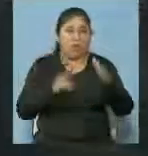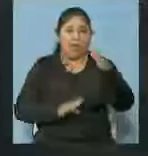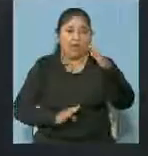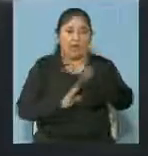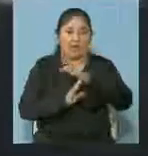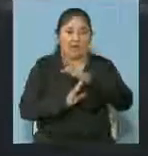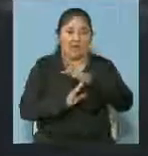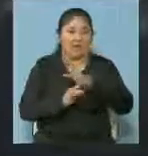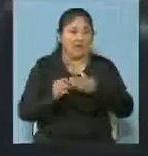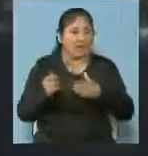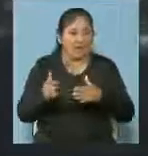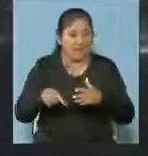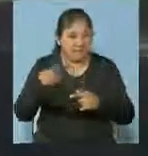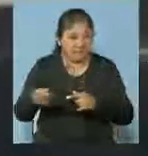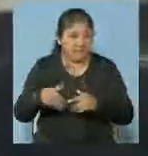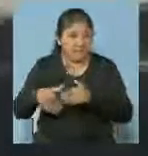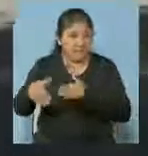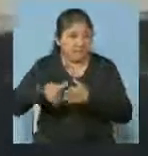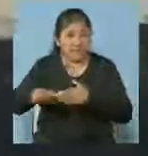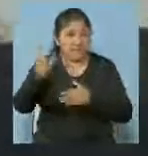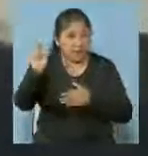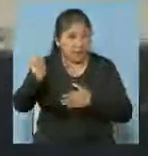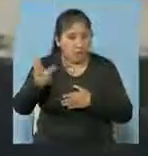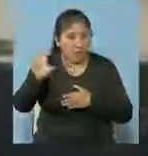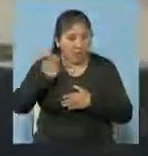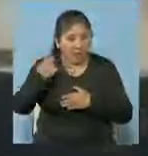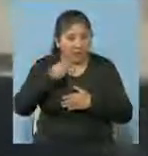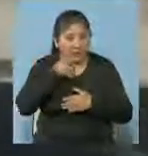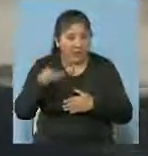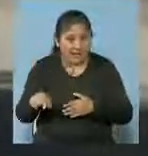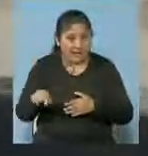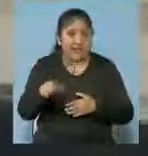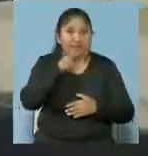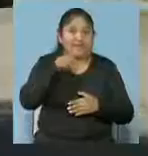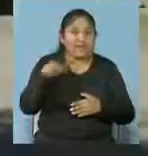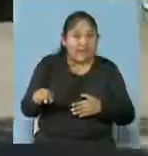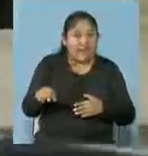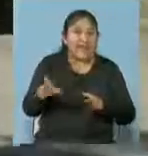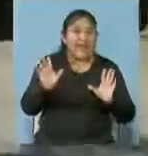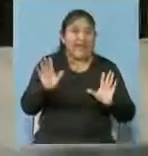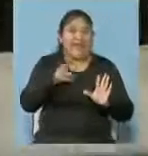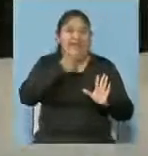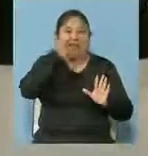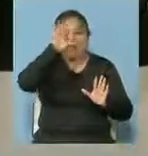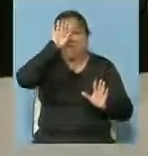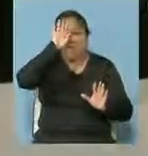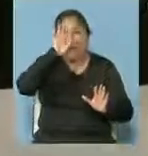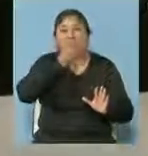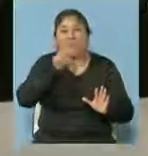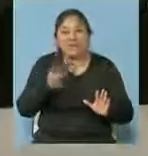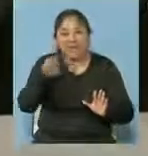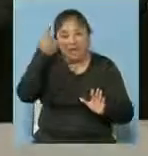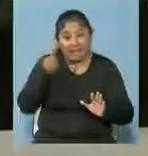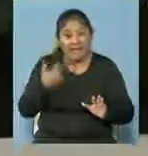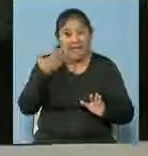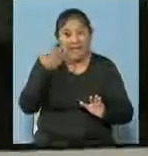el protocolo en la jornada de ayer, según las informaciones que surgían en horas de la tarde, en lo que era la avenida Forestal. Recordemos